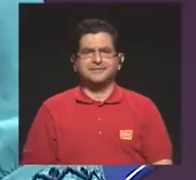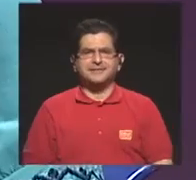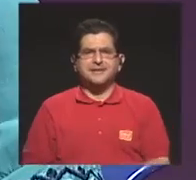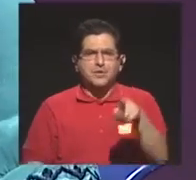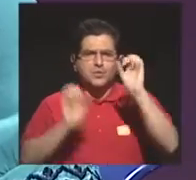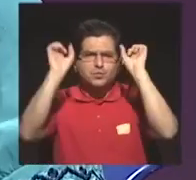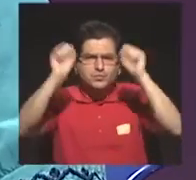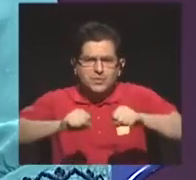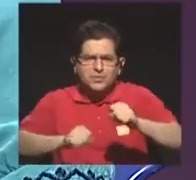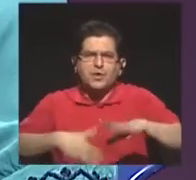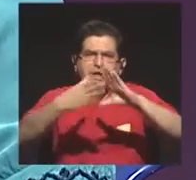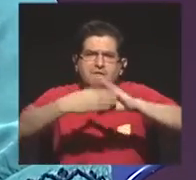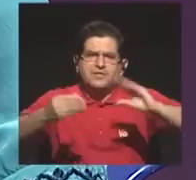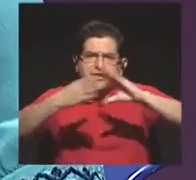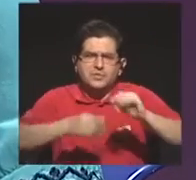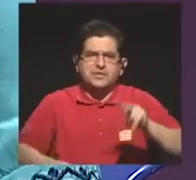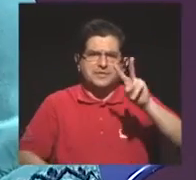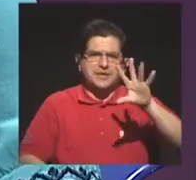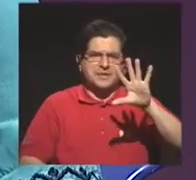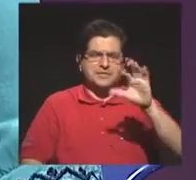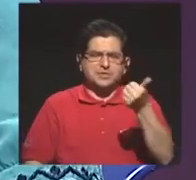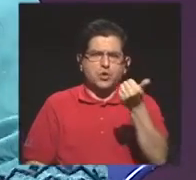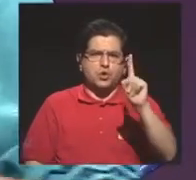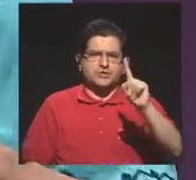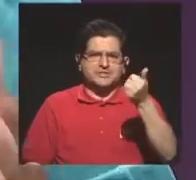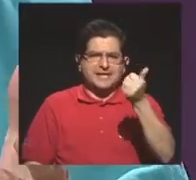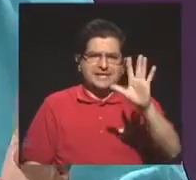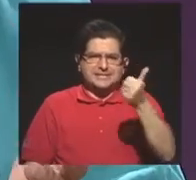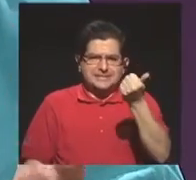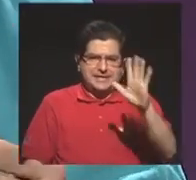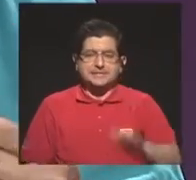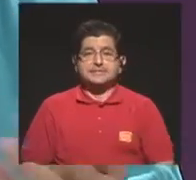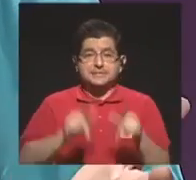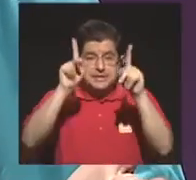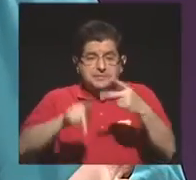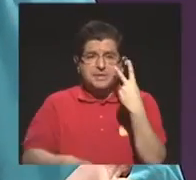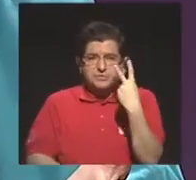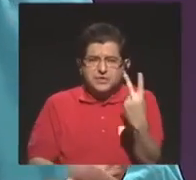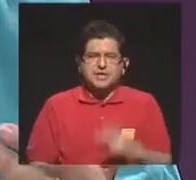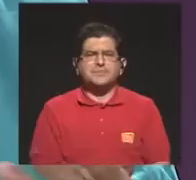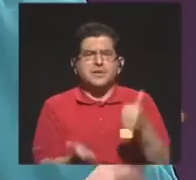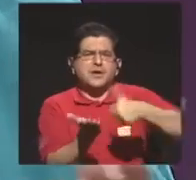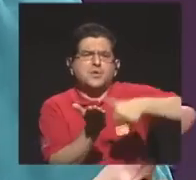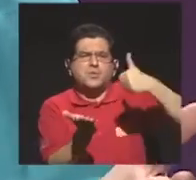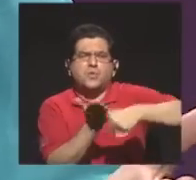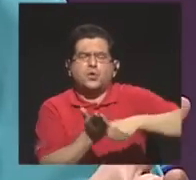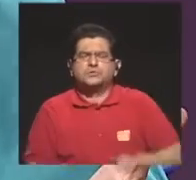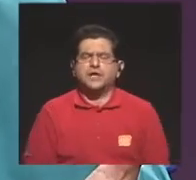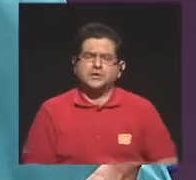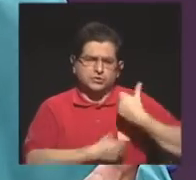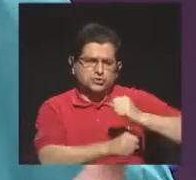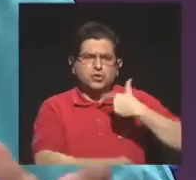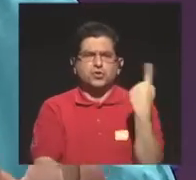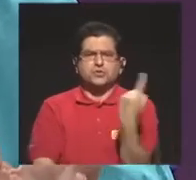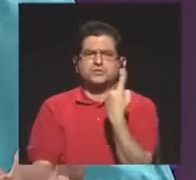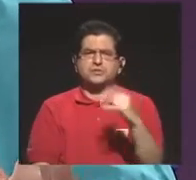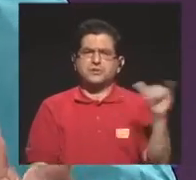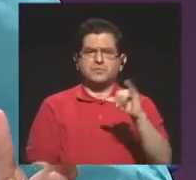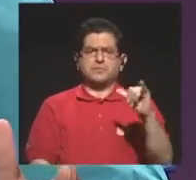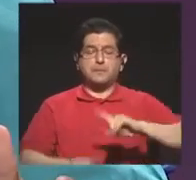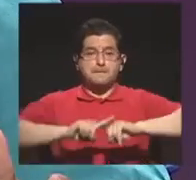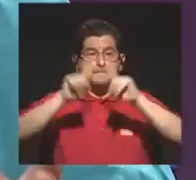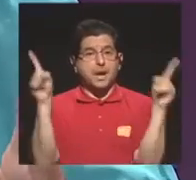puede hacer su comentario al 25-11-15-15. Quizá mucha gente está viendo las elecciones municipales como si fueran las de siempre,